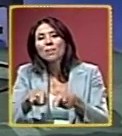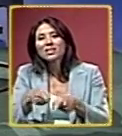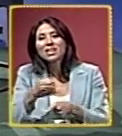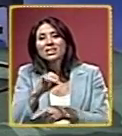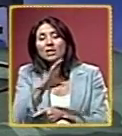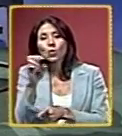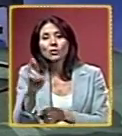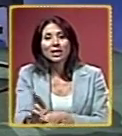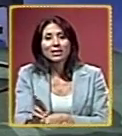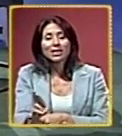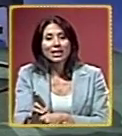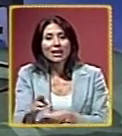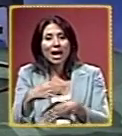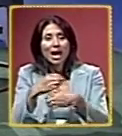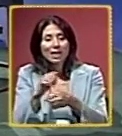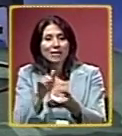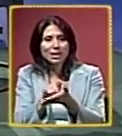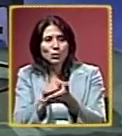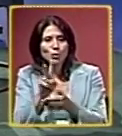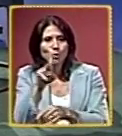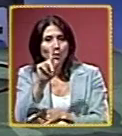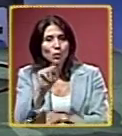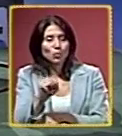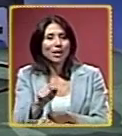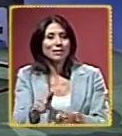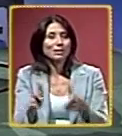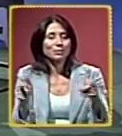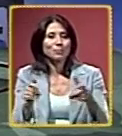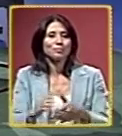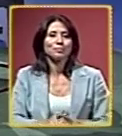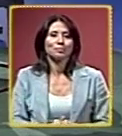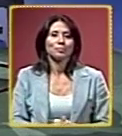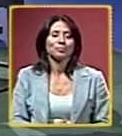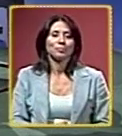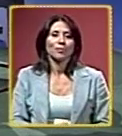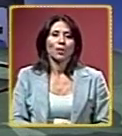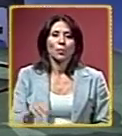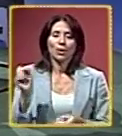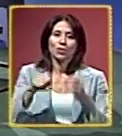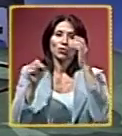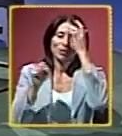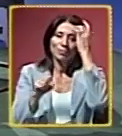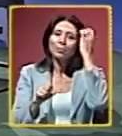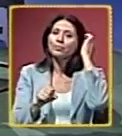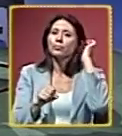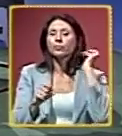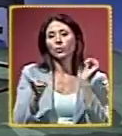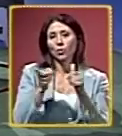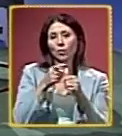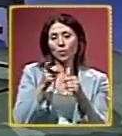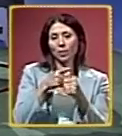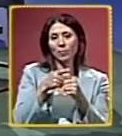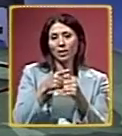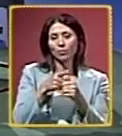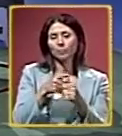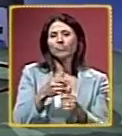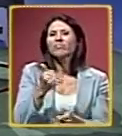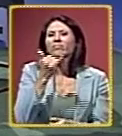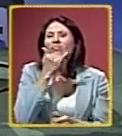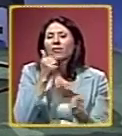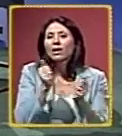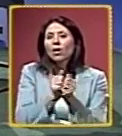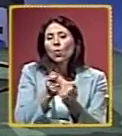se instala la segunda refinería? Dos preguntas gordas. Bueno, sí, sobre lo primero, ¿qué es lo que pasa con